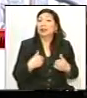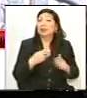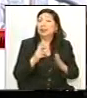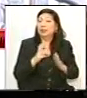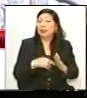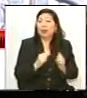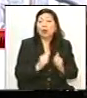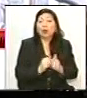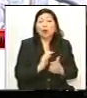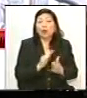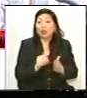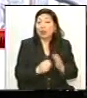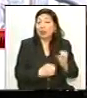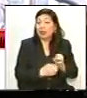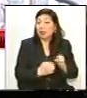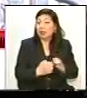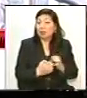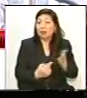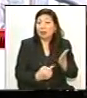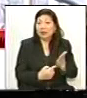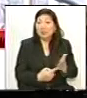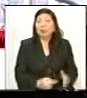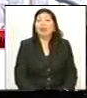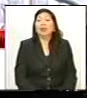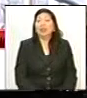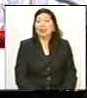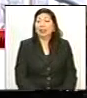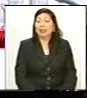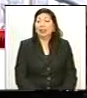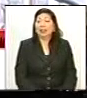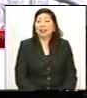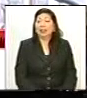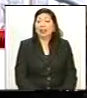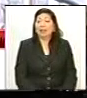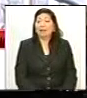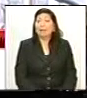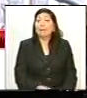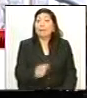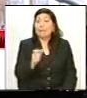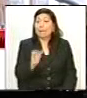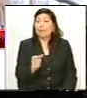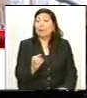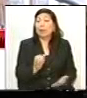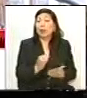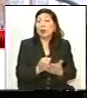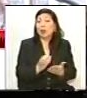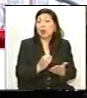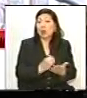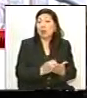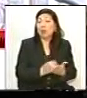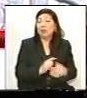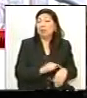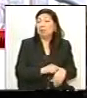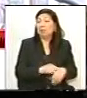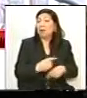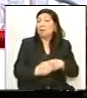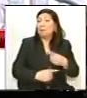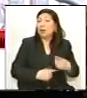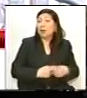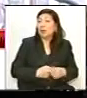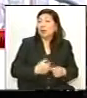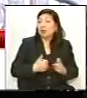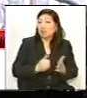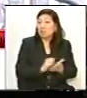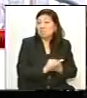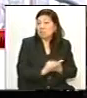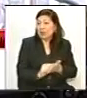programado con todo el equipamiento técnico con todo el equipo de gente que se está contratando, durante el próximo trimestre